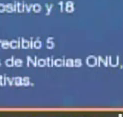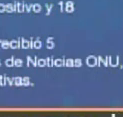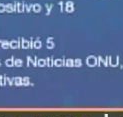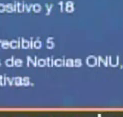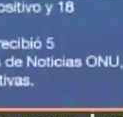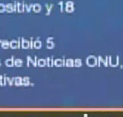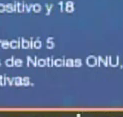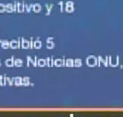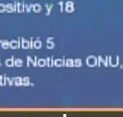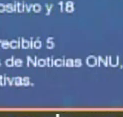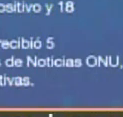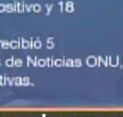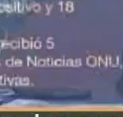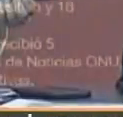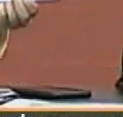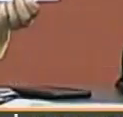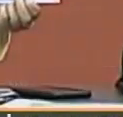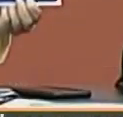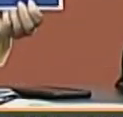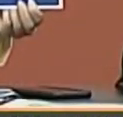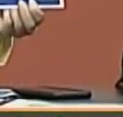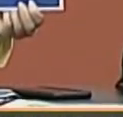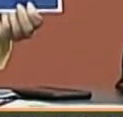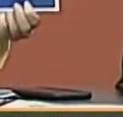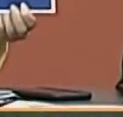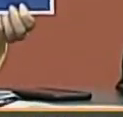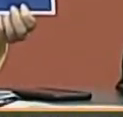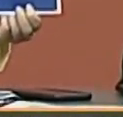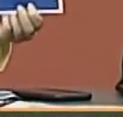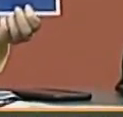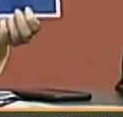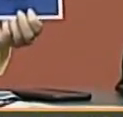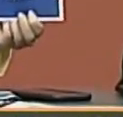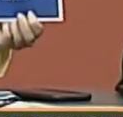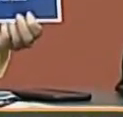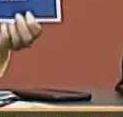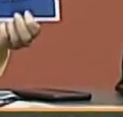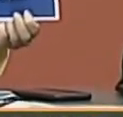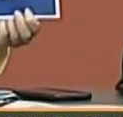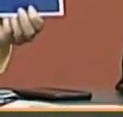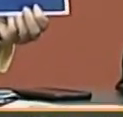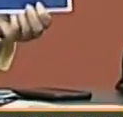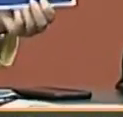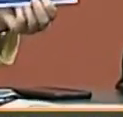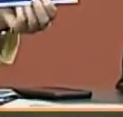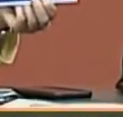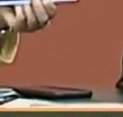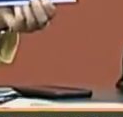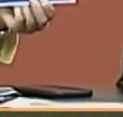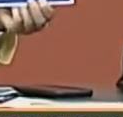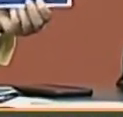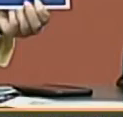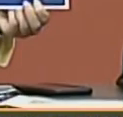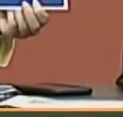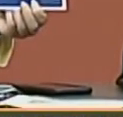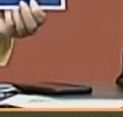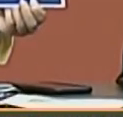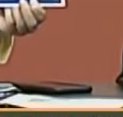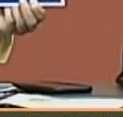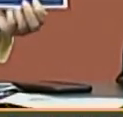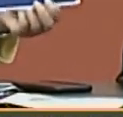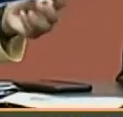grave crisis migratoria, como que los flujos migratorios que han ido de Centroamérica, de México, no existen, solo existe